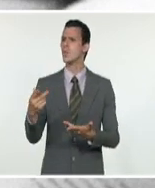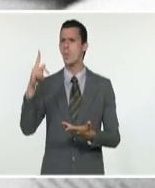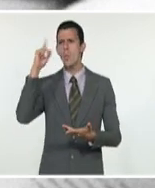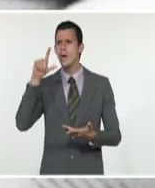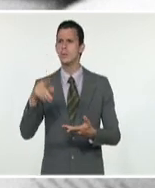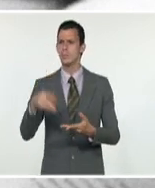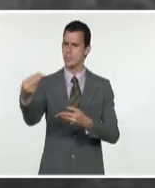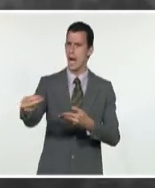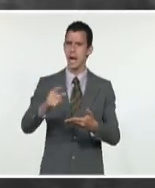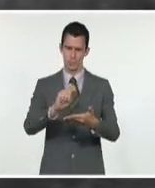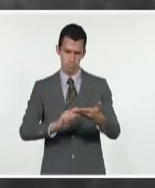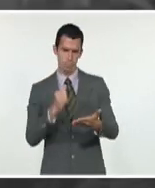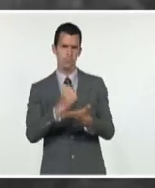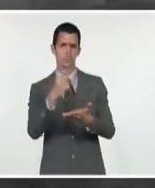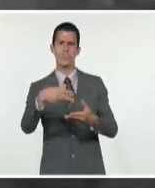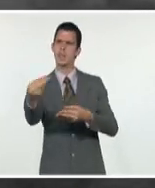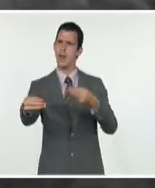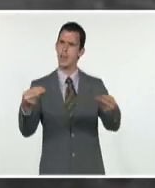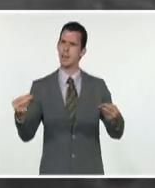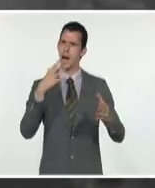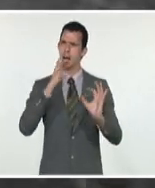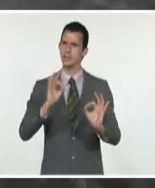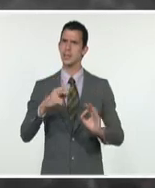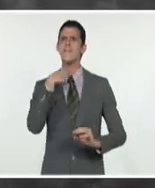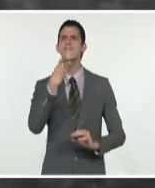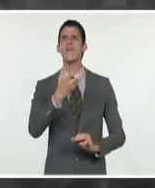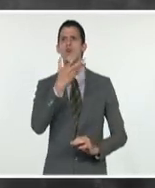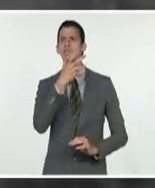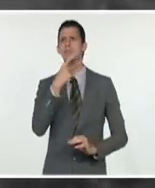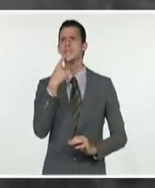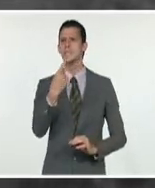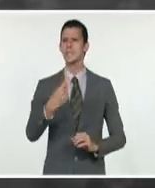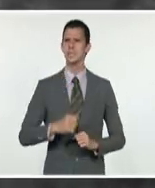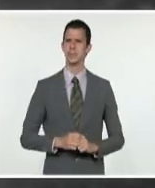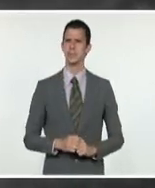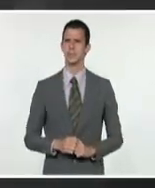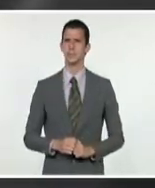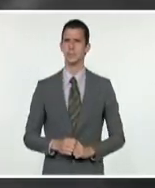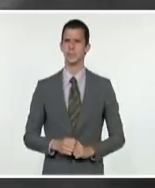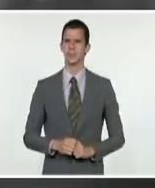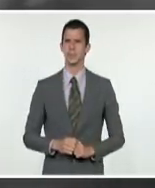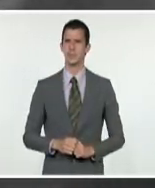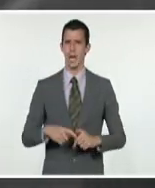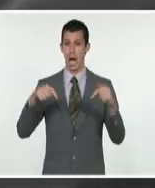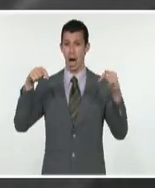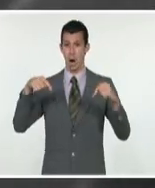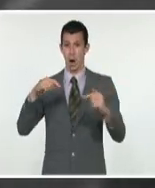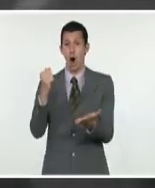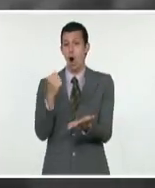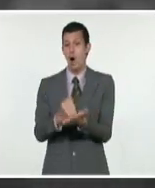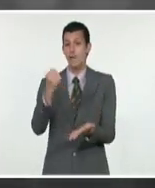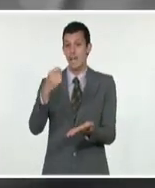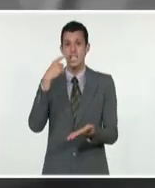a la clase obrera. Porque esta es la alianza de los campesinos con la clase obrera cubana.